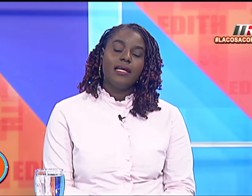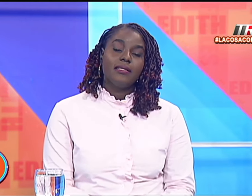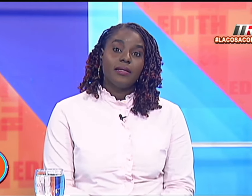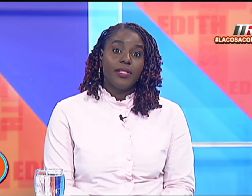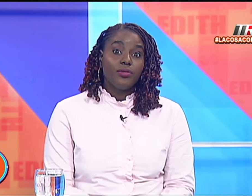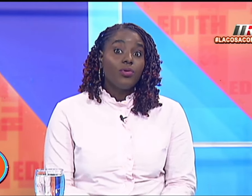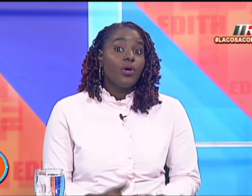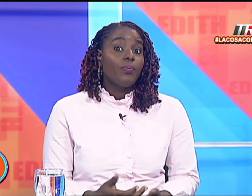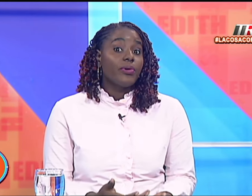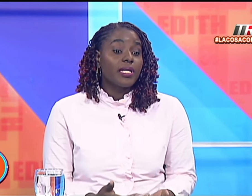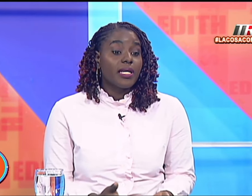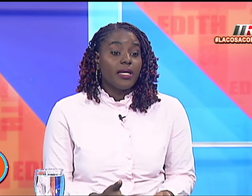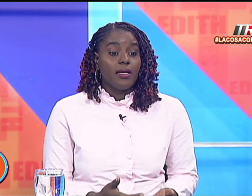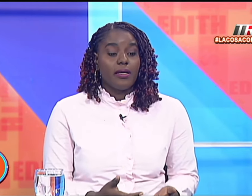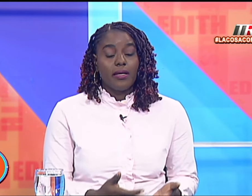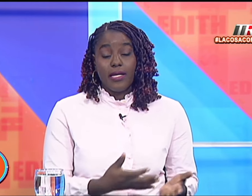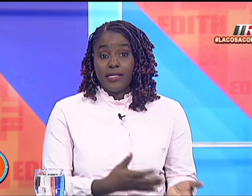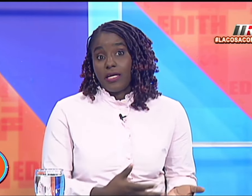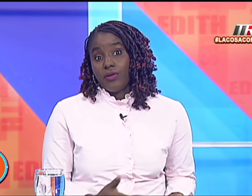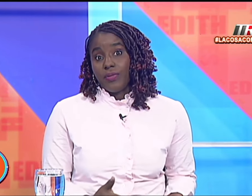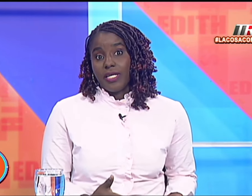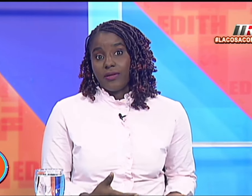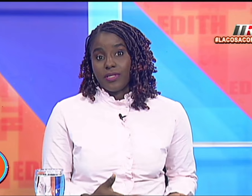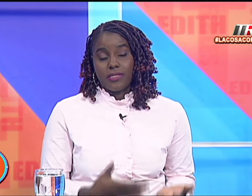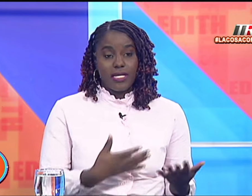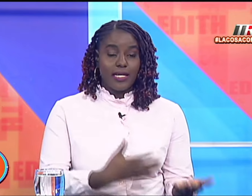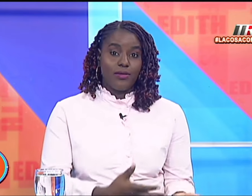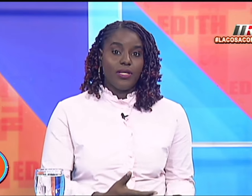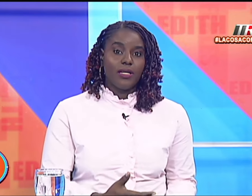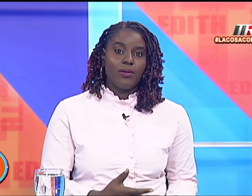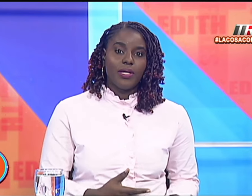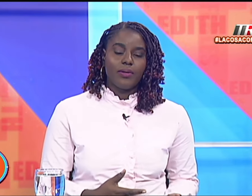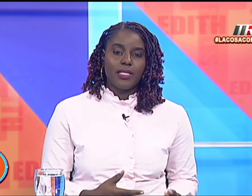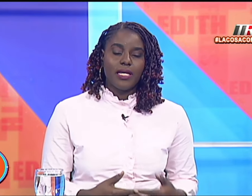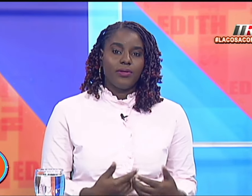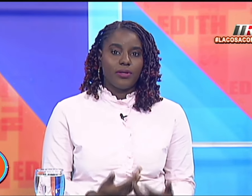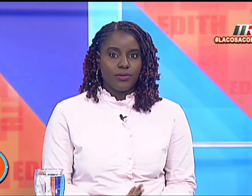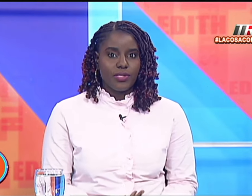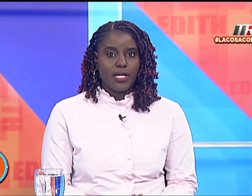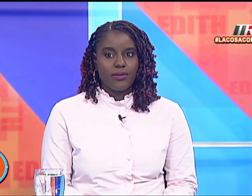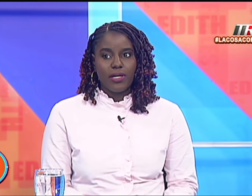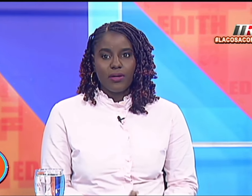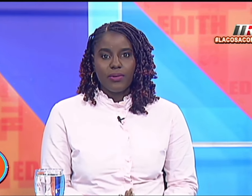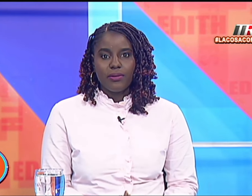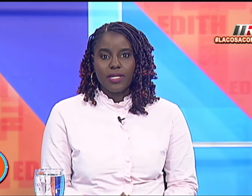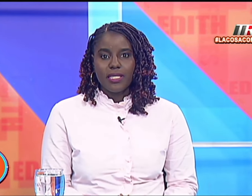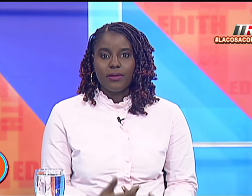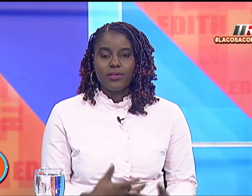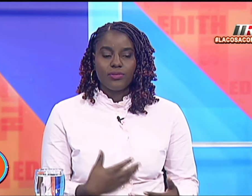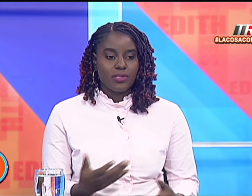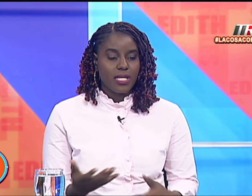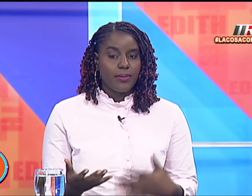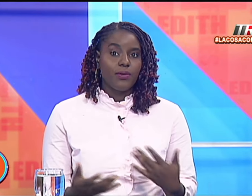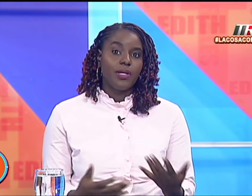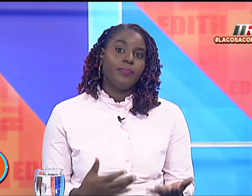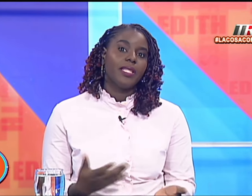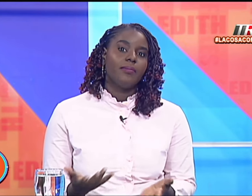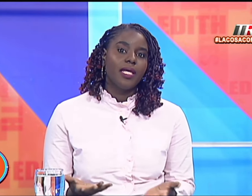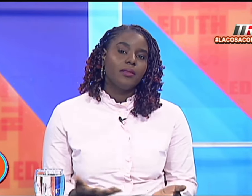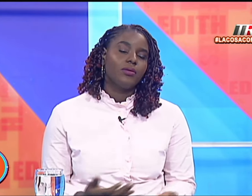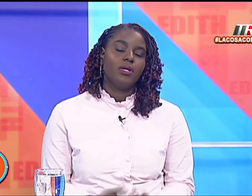canal se mantuvo porque el Estado dominicano decía que no era el gobierno haitiano y reconocía que no era el gobierno haitiano, entonces que había